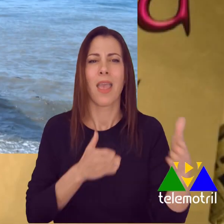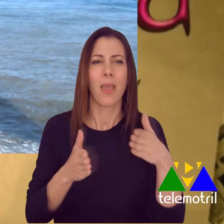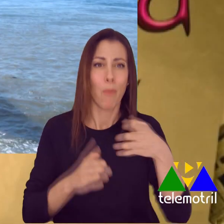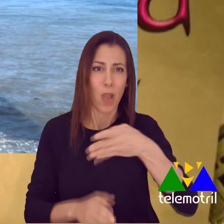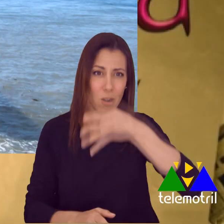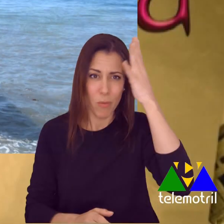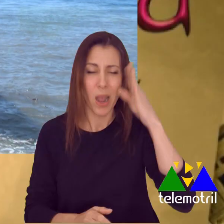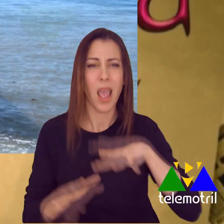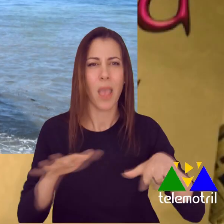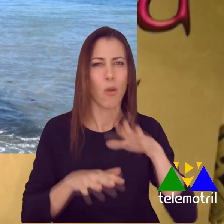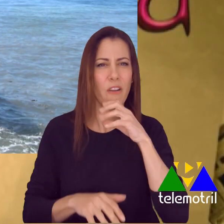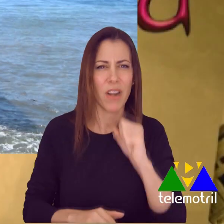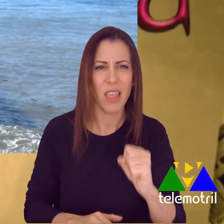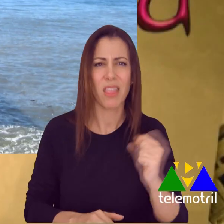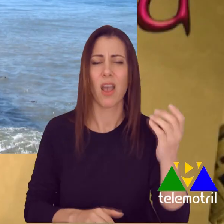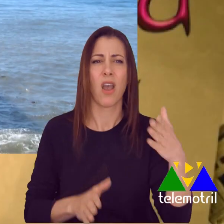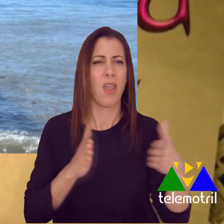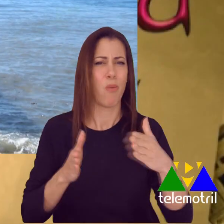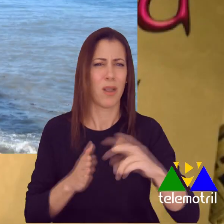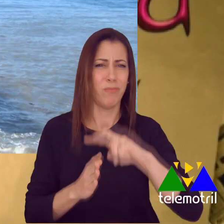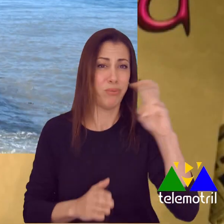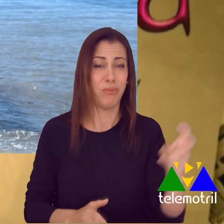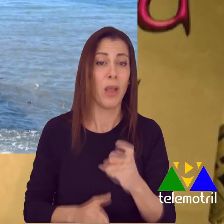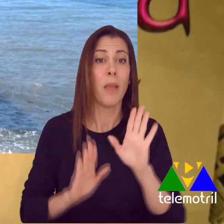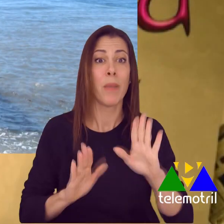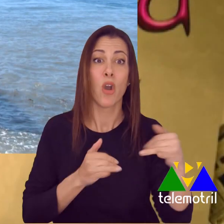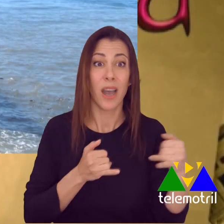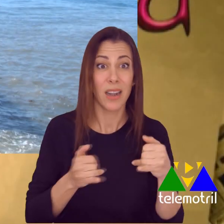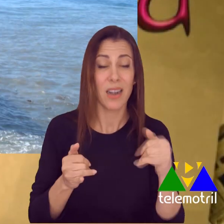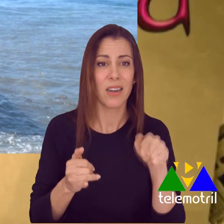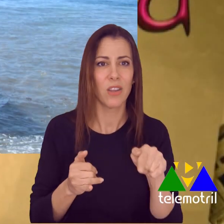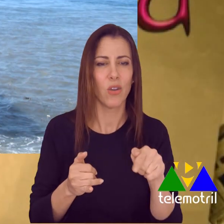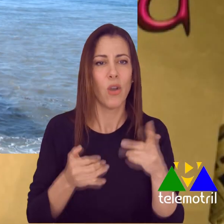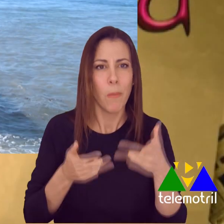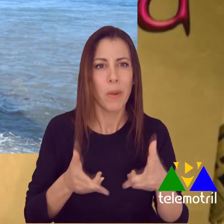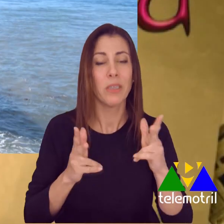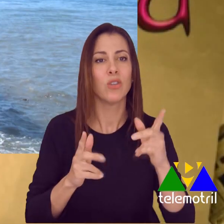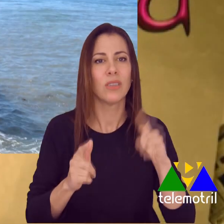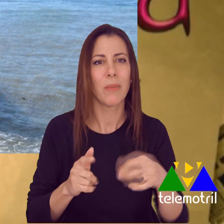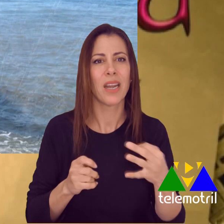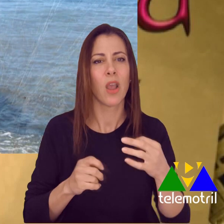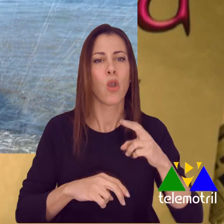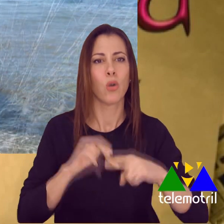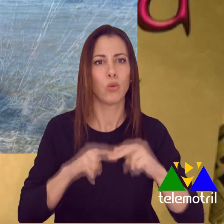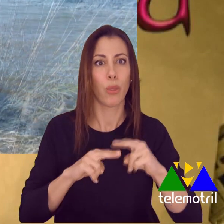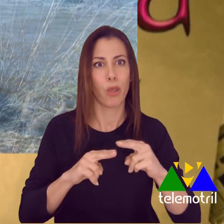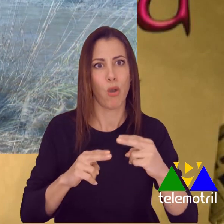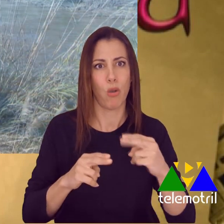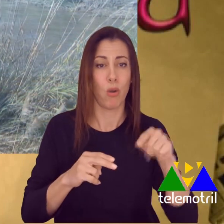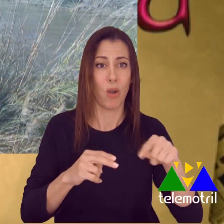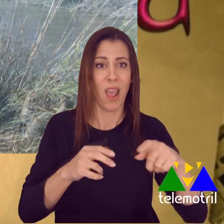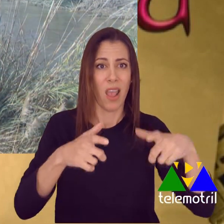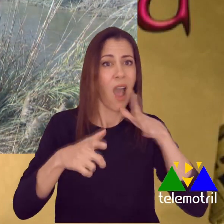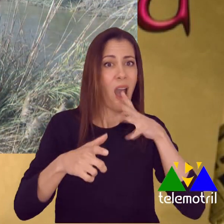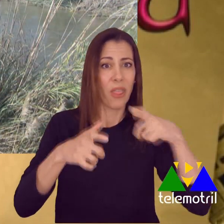época fenicia, es decir, todos los márgenes de Guadalfeo. Pero además el río ha permitido la construcción de la acequia, es decir,